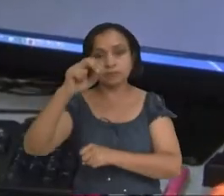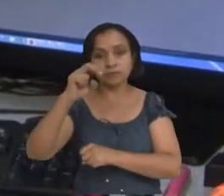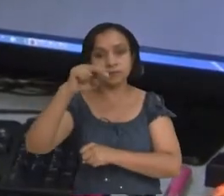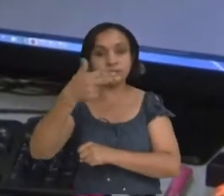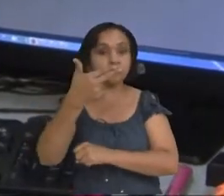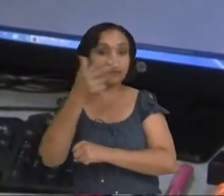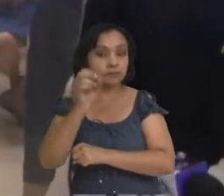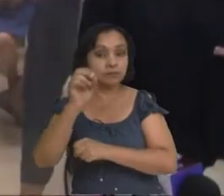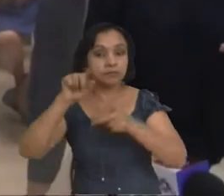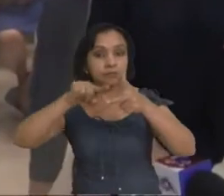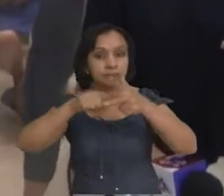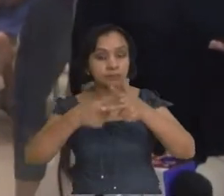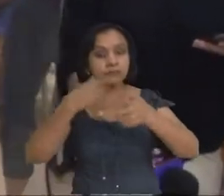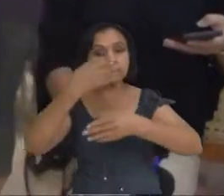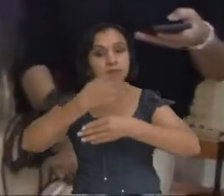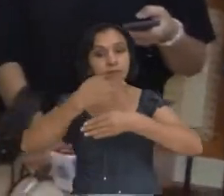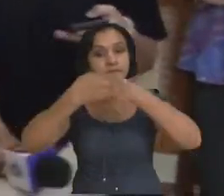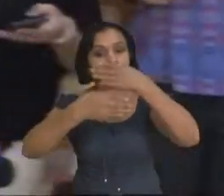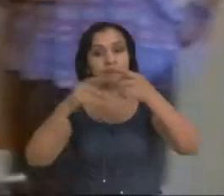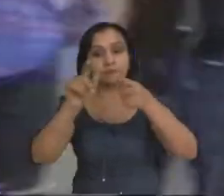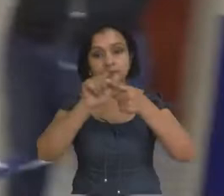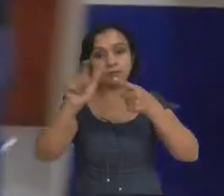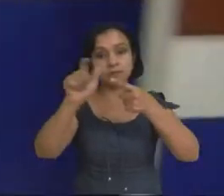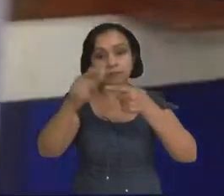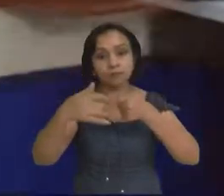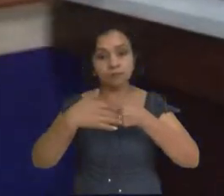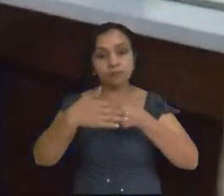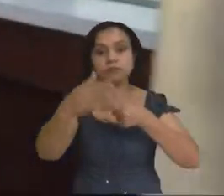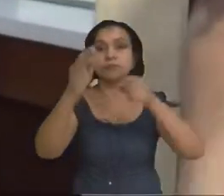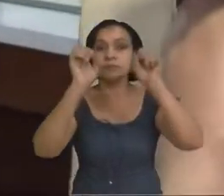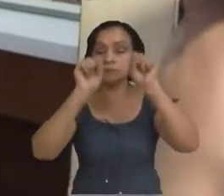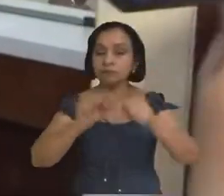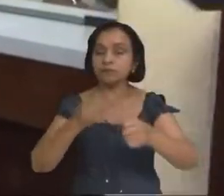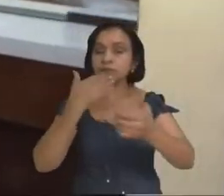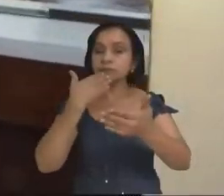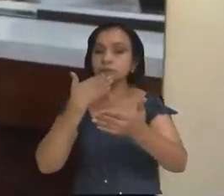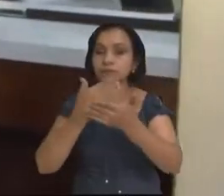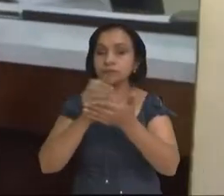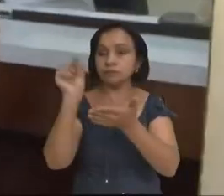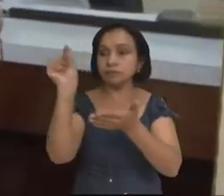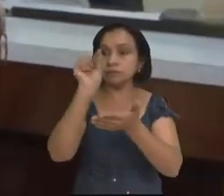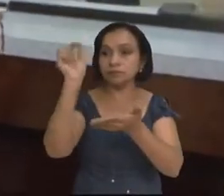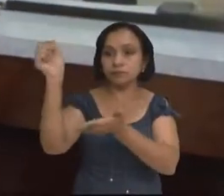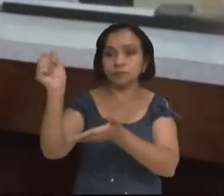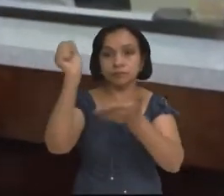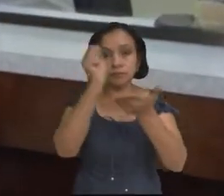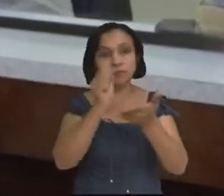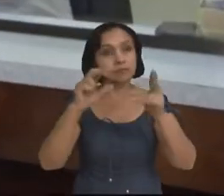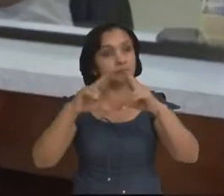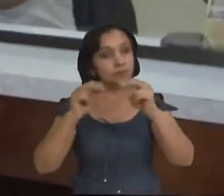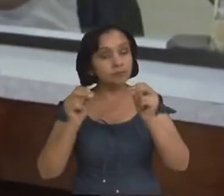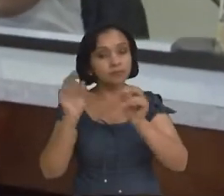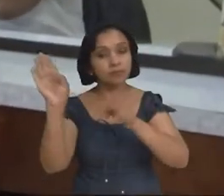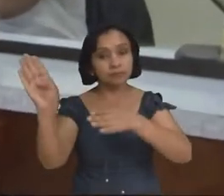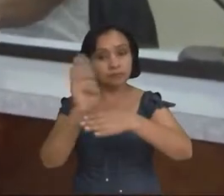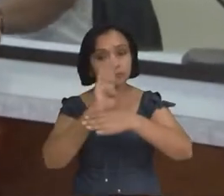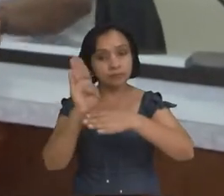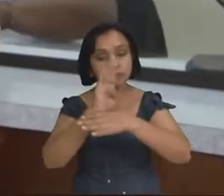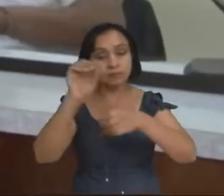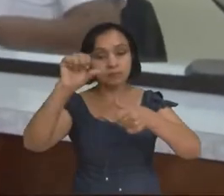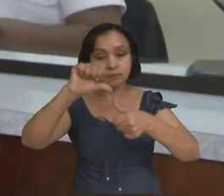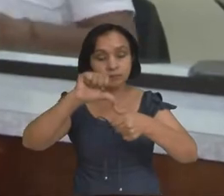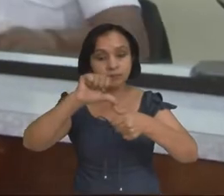se iniciará a construir en los próximos meses y será posible gracias a un crédito otorgado al país por el Banco Centroamericano